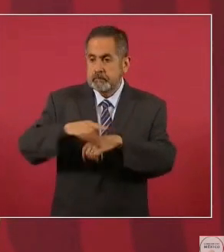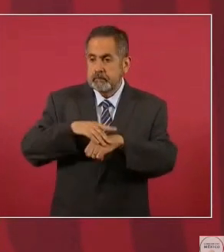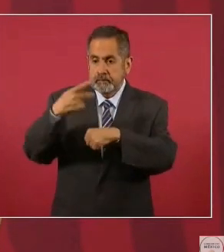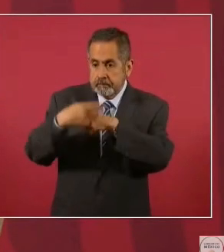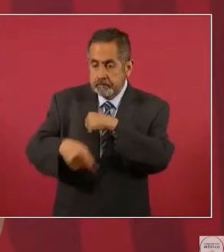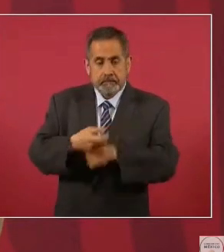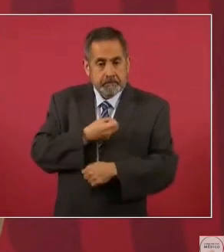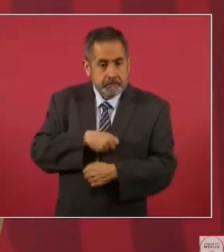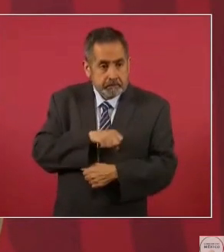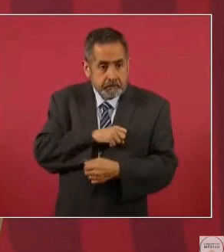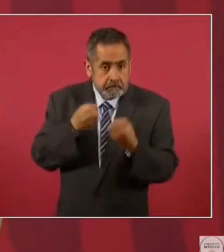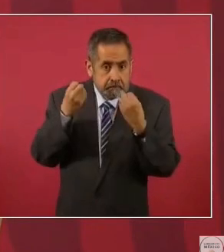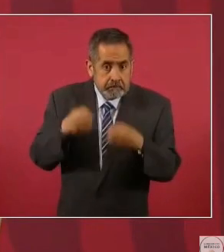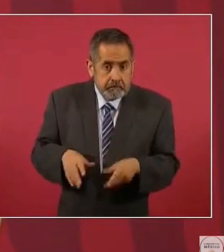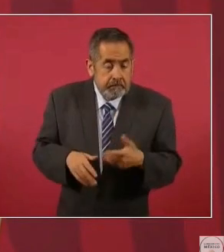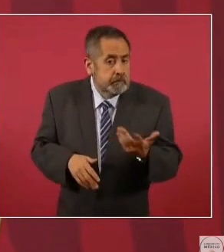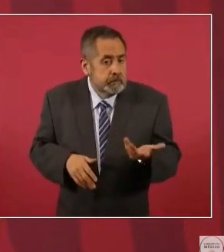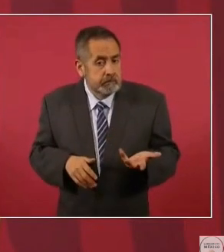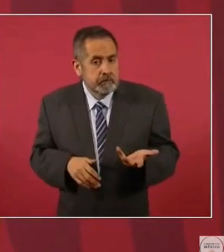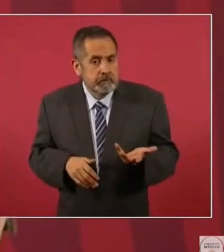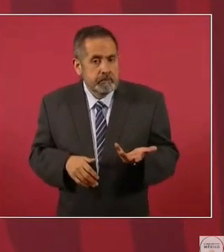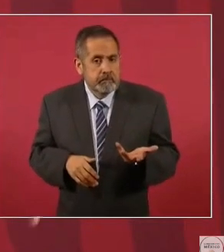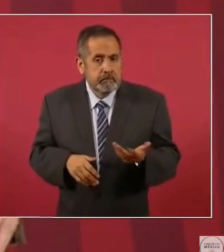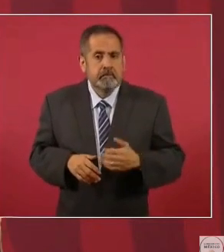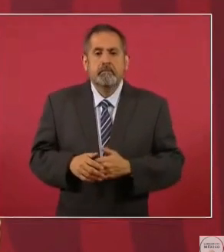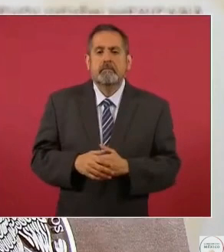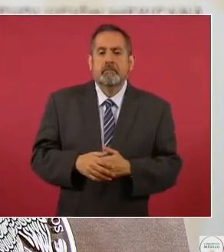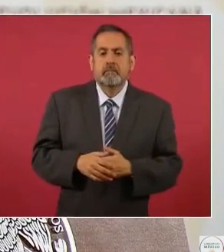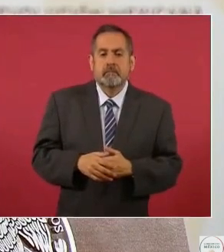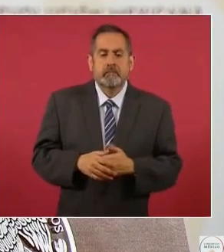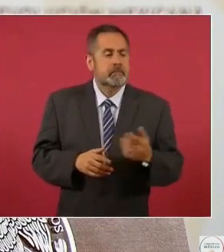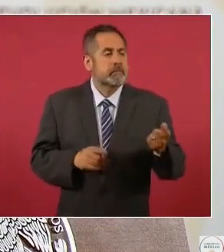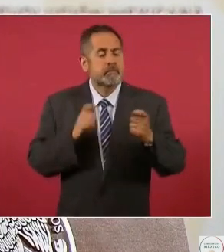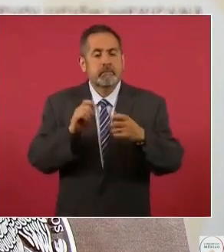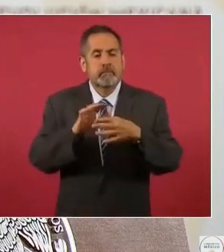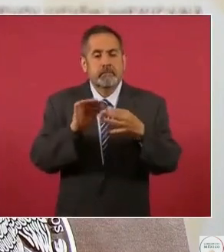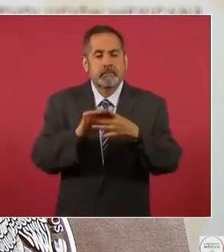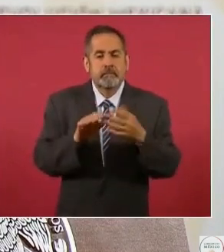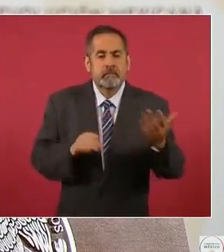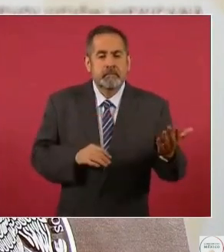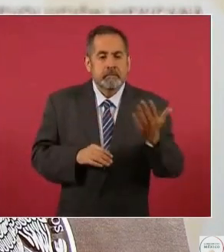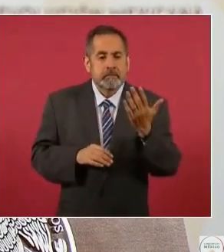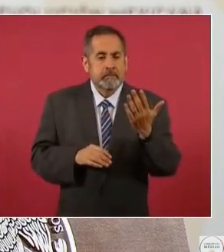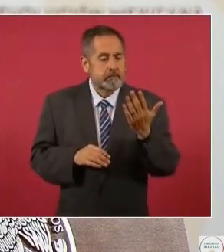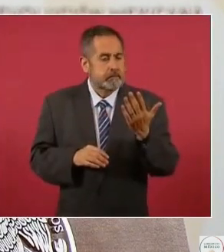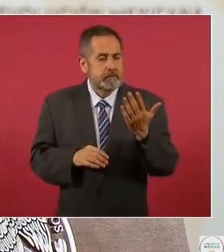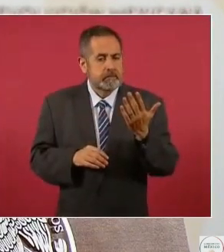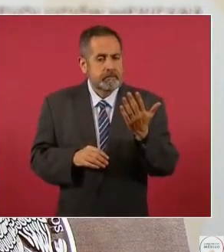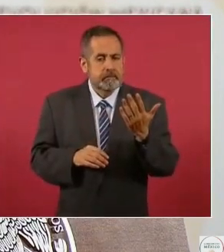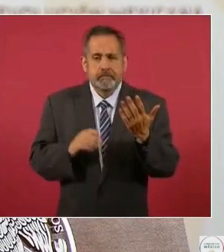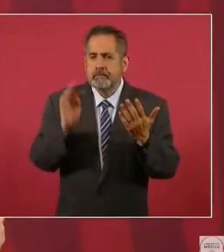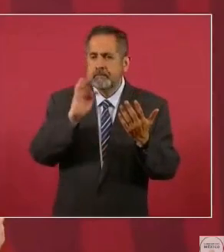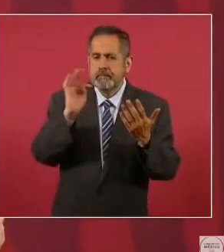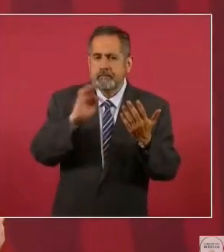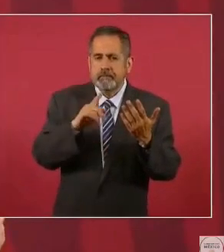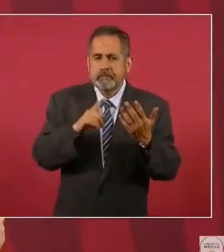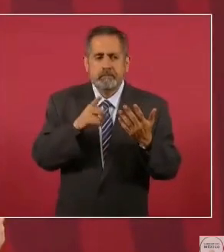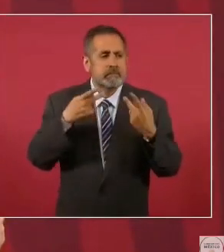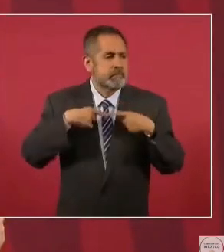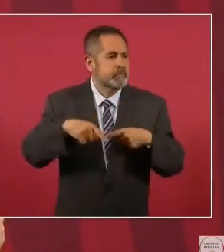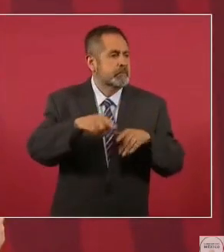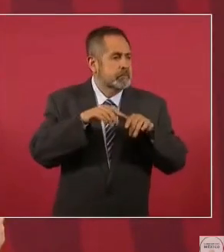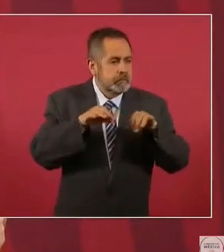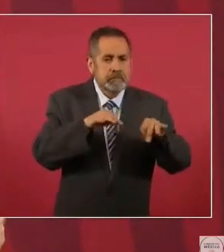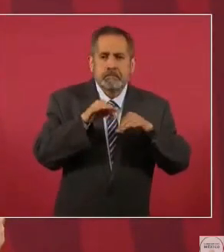sino también en el nulo impacto que se ha aclarado sobre el posible riesgo que pudiese haber a la base